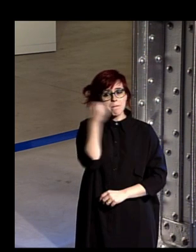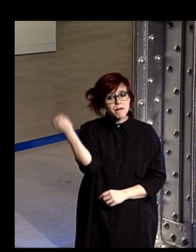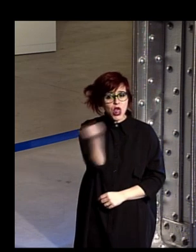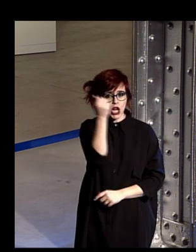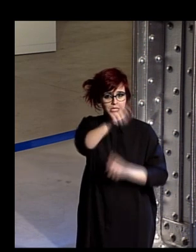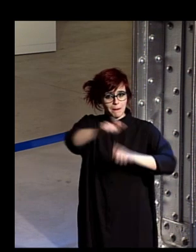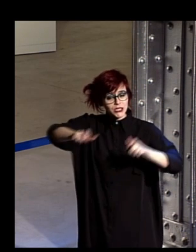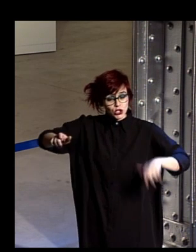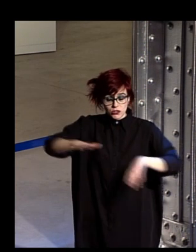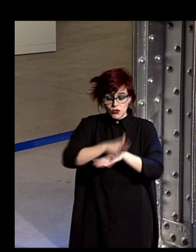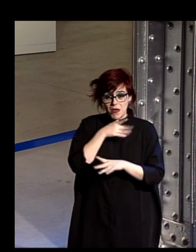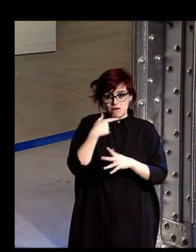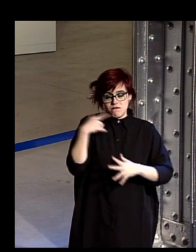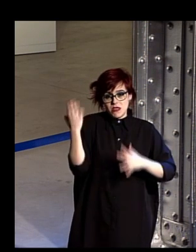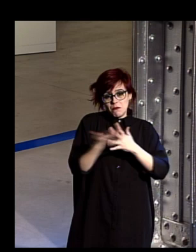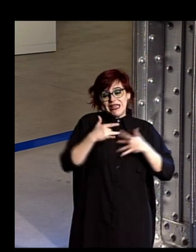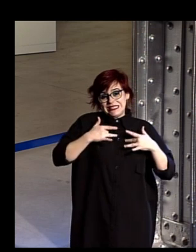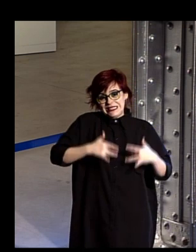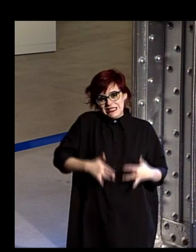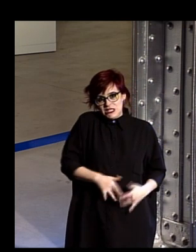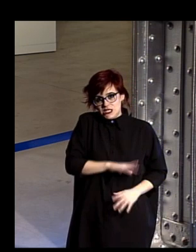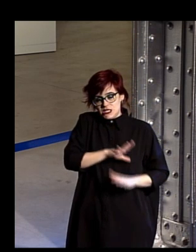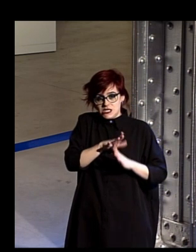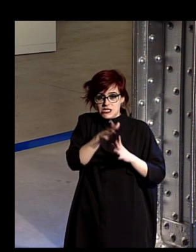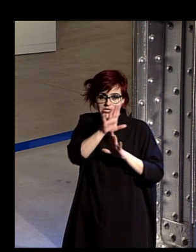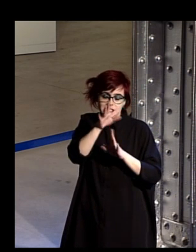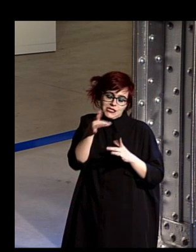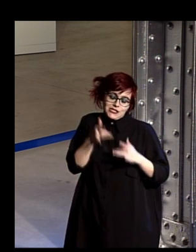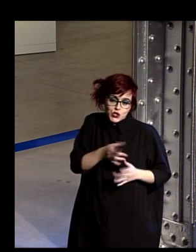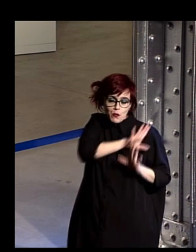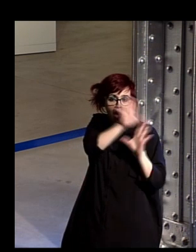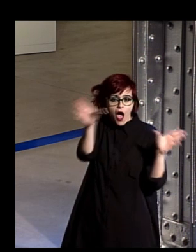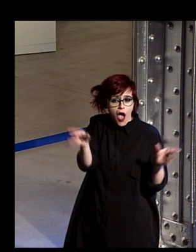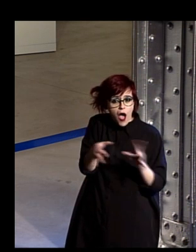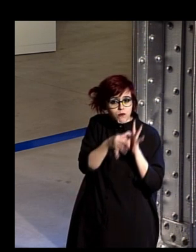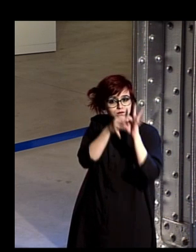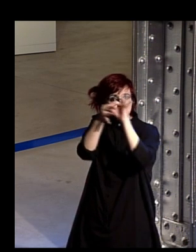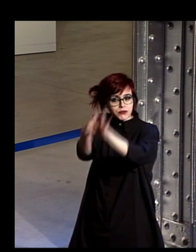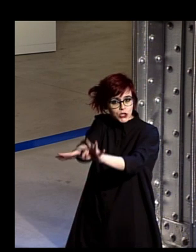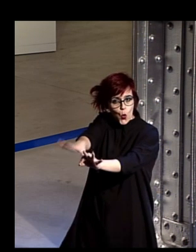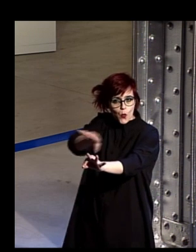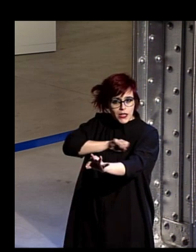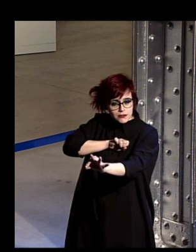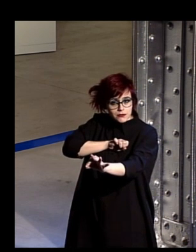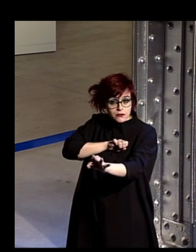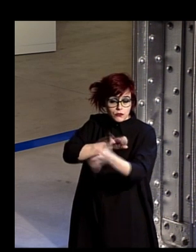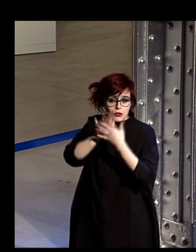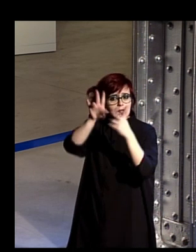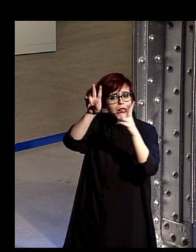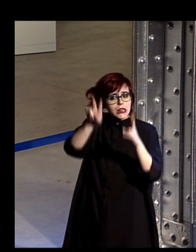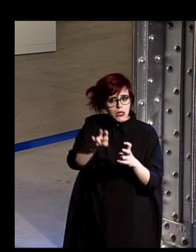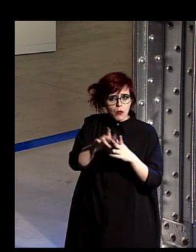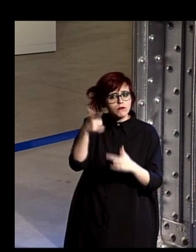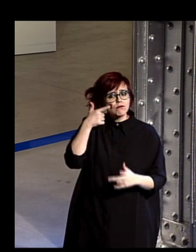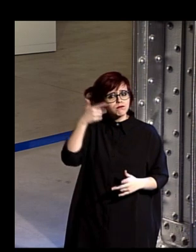de las cuales la mitad han muerto por síntomas asociados a la infección por VIH. Es decir, bueno, son temas sanitarios muy,